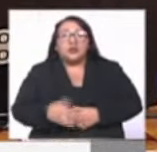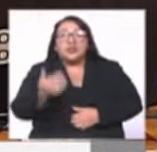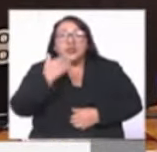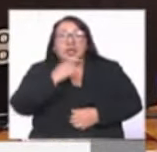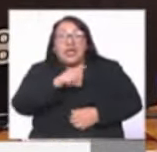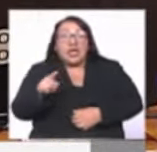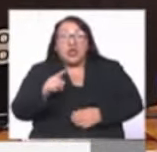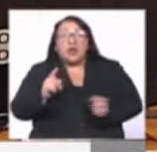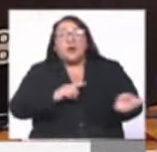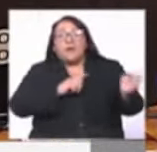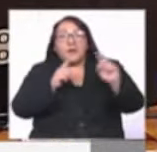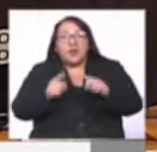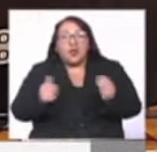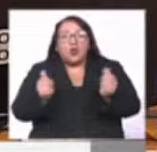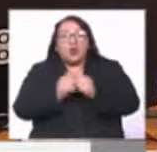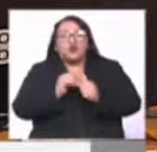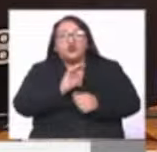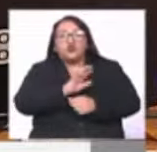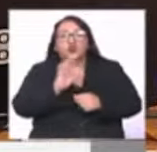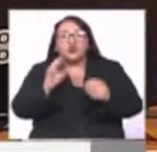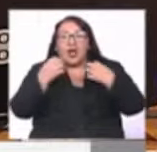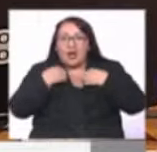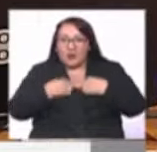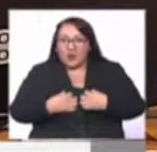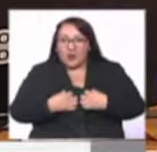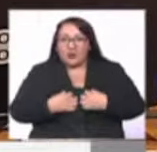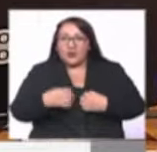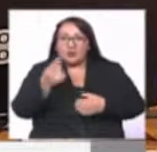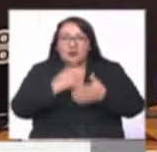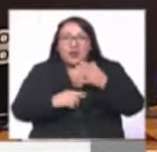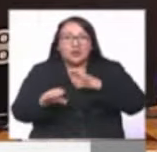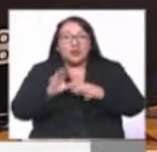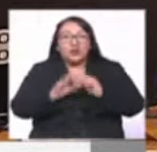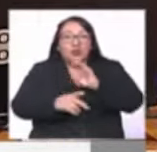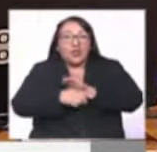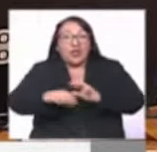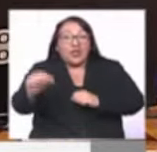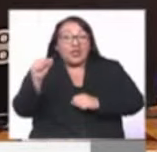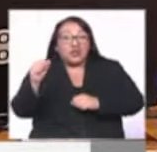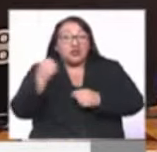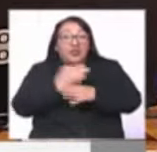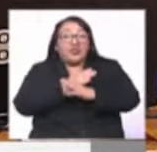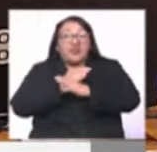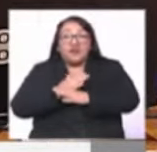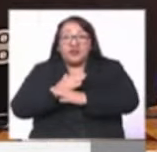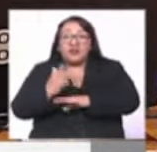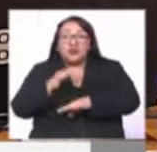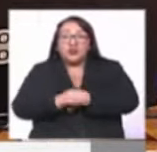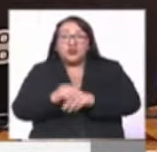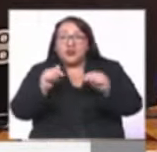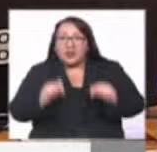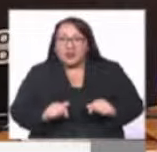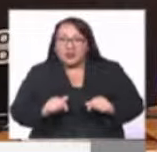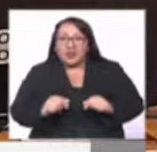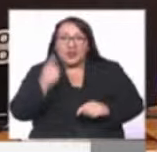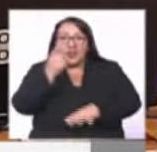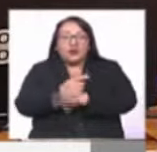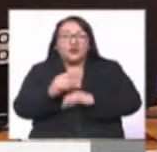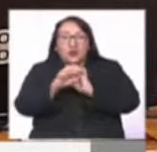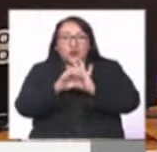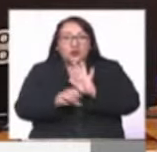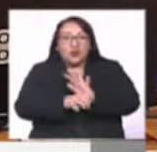concurren en compañía de sus respectivos abogados para ejercer su derecho de defensa respecto de la denuncia